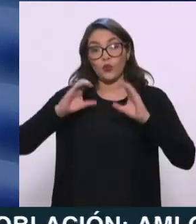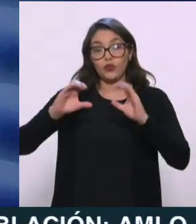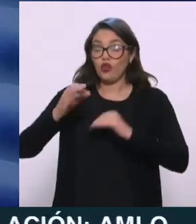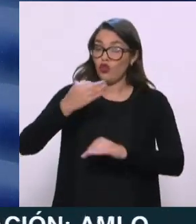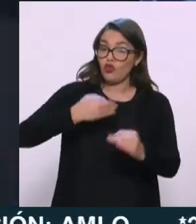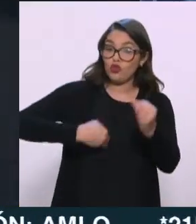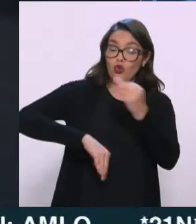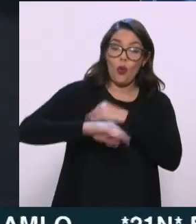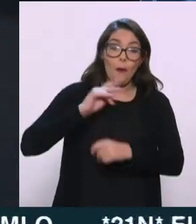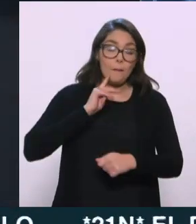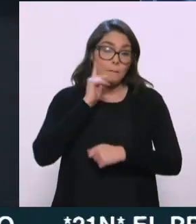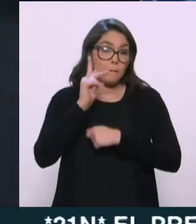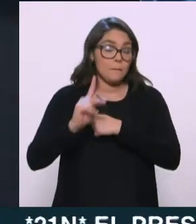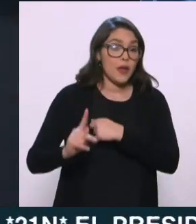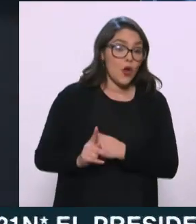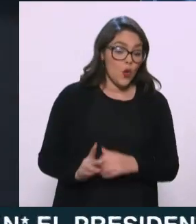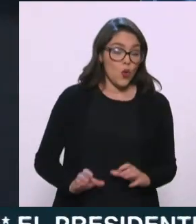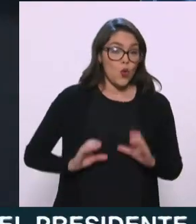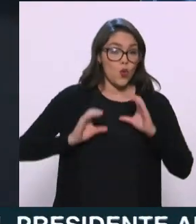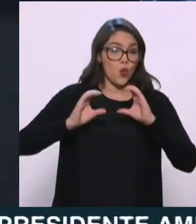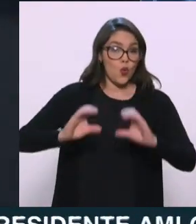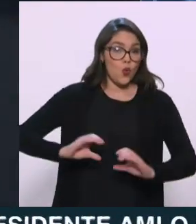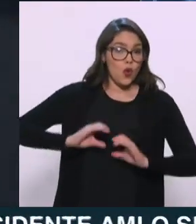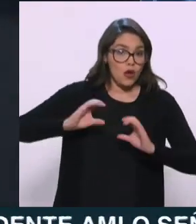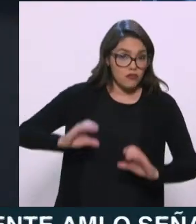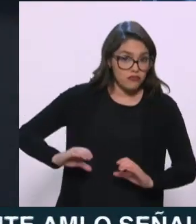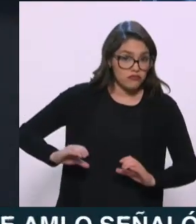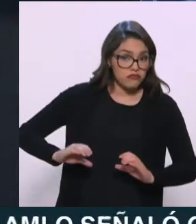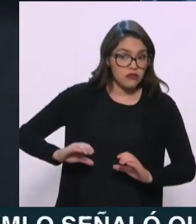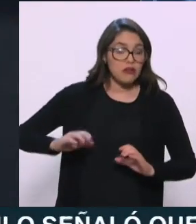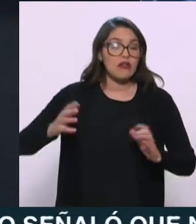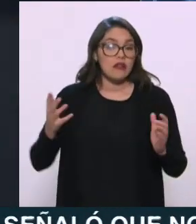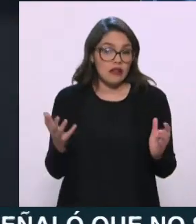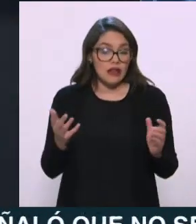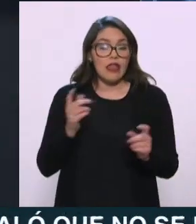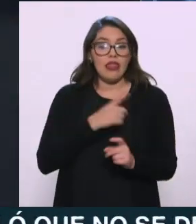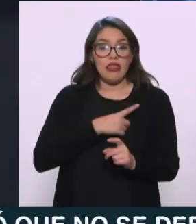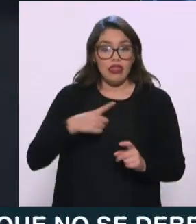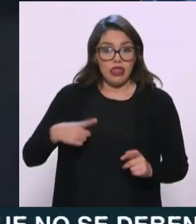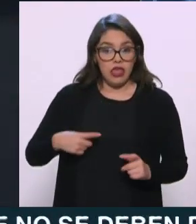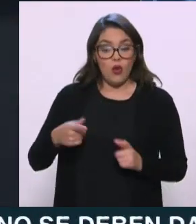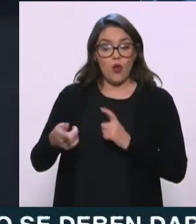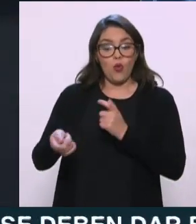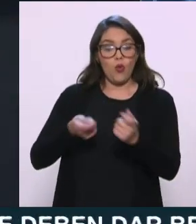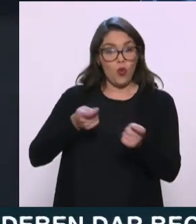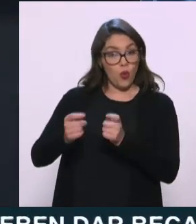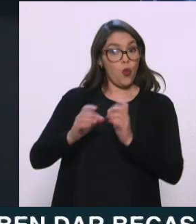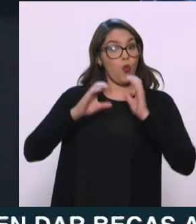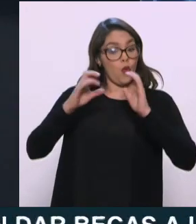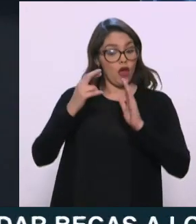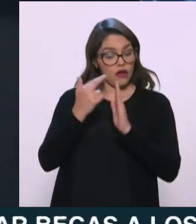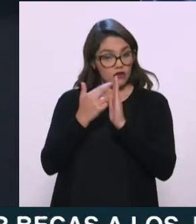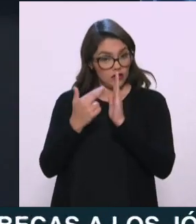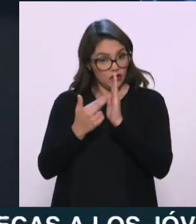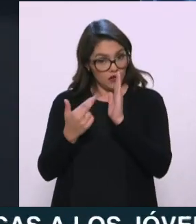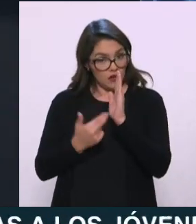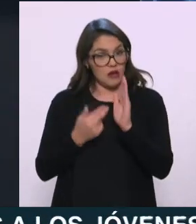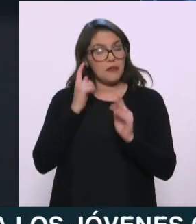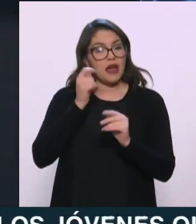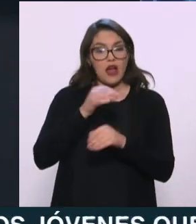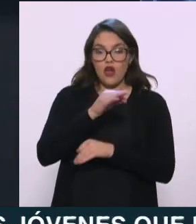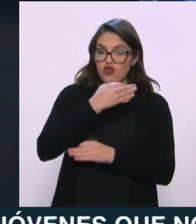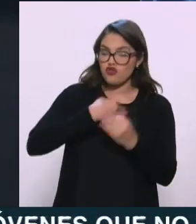estar preparados, no lo echen en saco roto, ¿no? Tienen que tener las medidas necesarias, tanto comunitarias